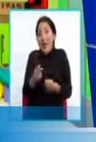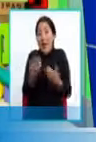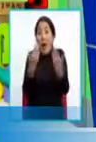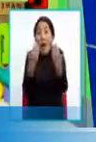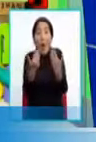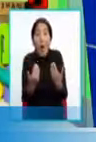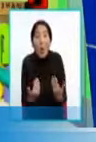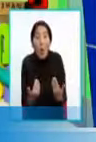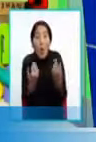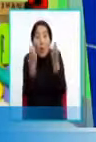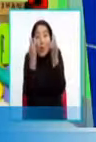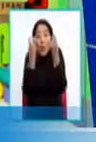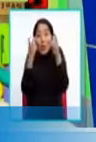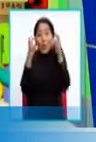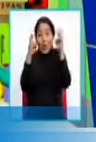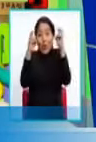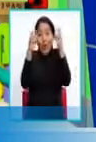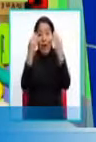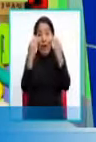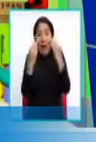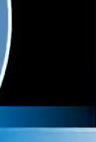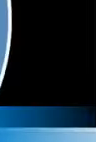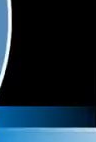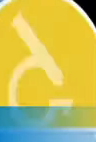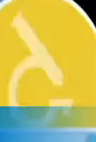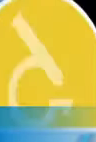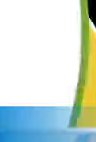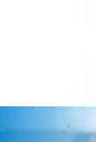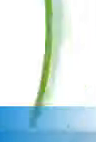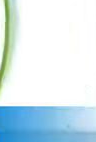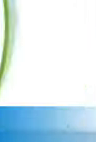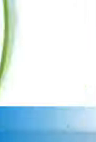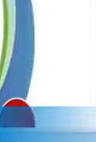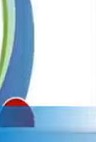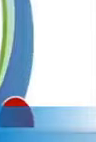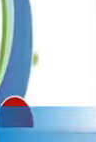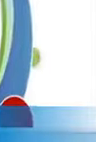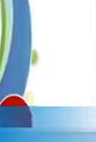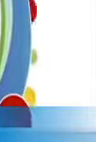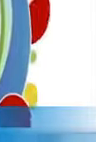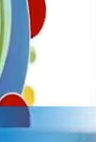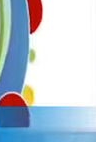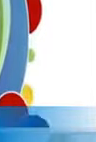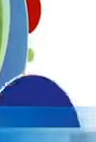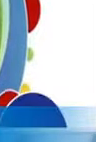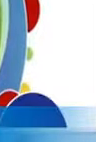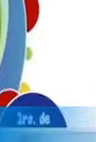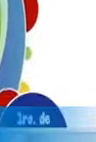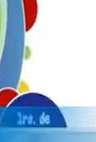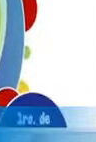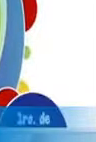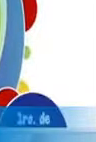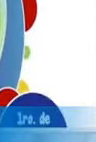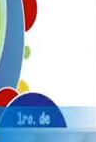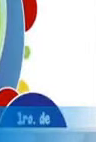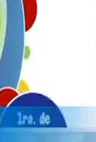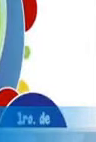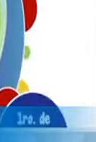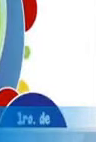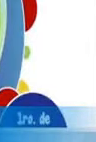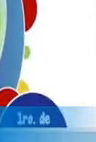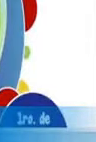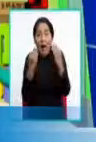restricciones a la circulación y sobre todo, de un modo u otro, ya saben aprender, ya saben buscar